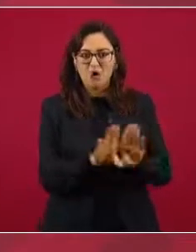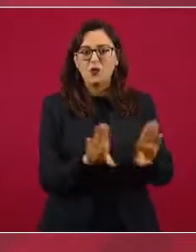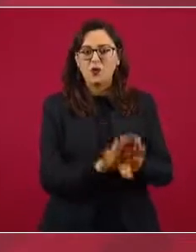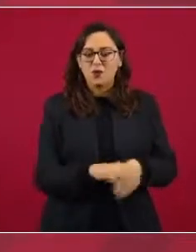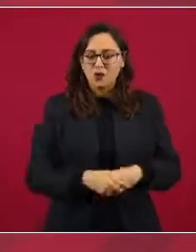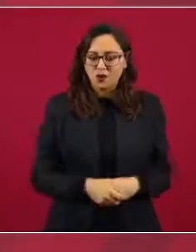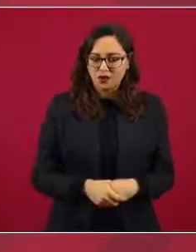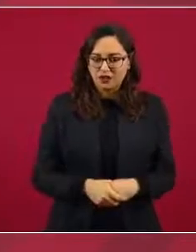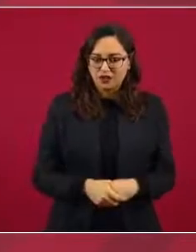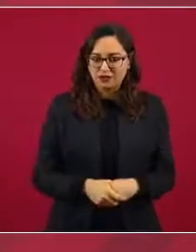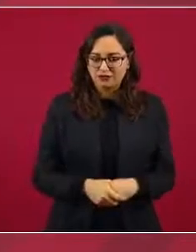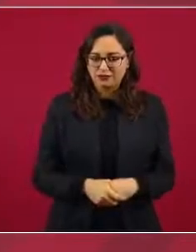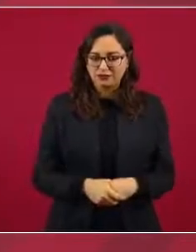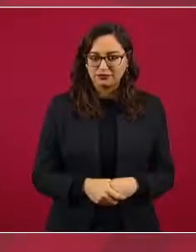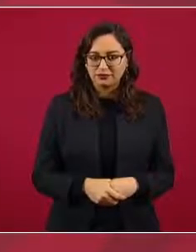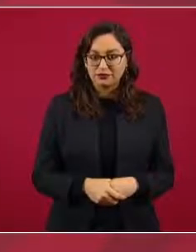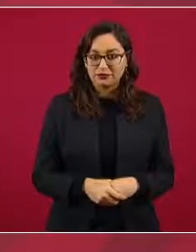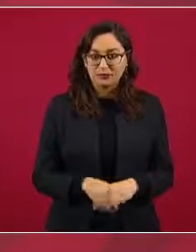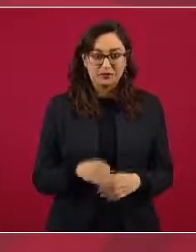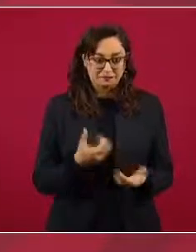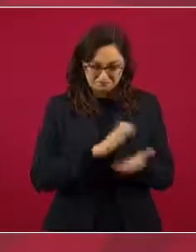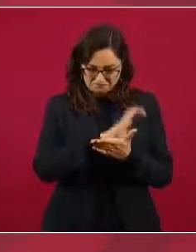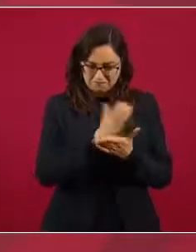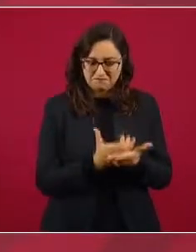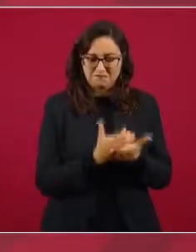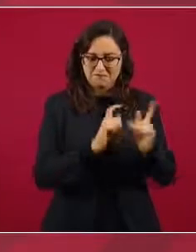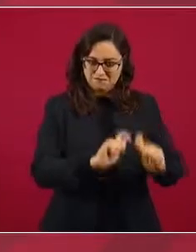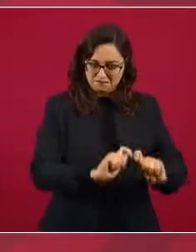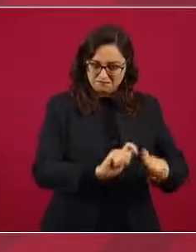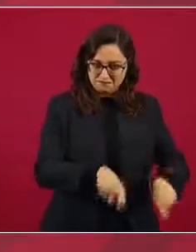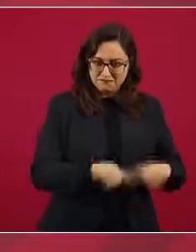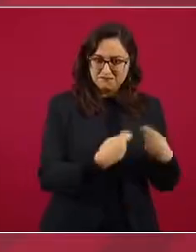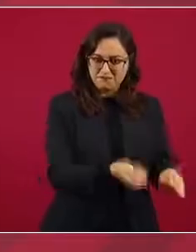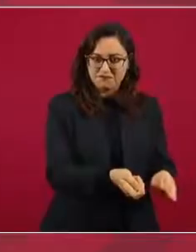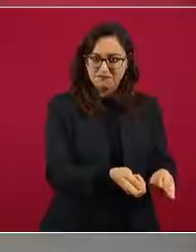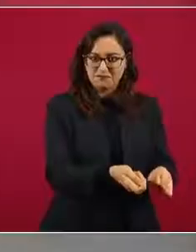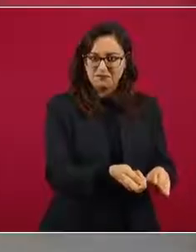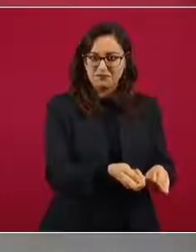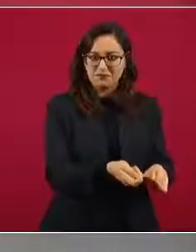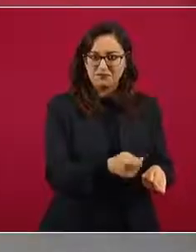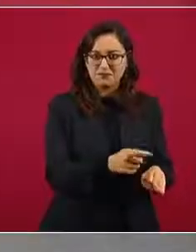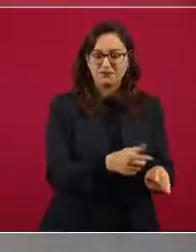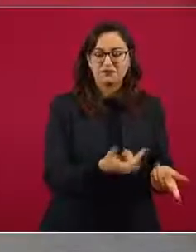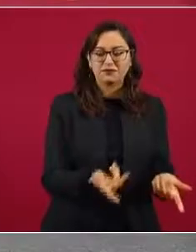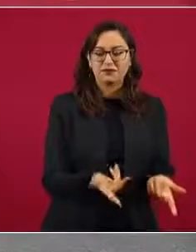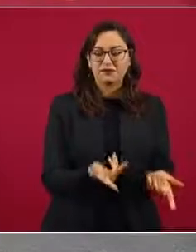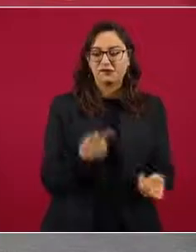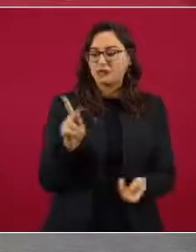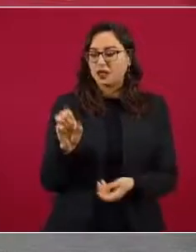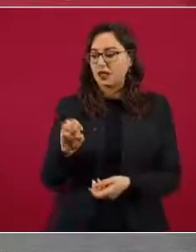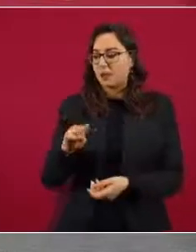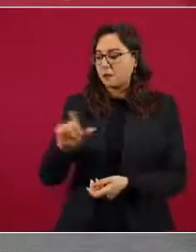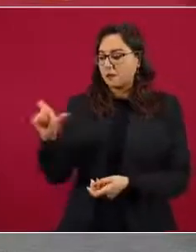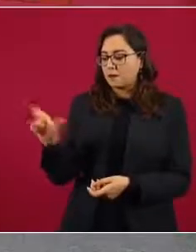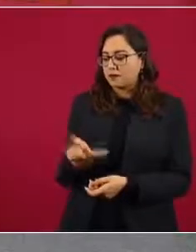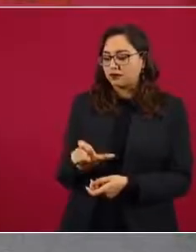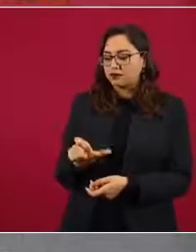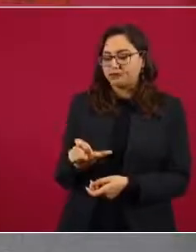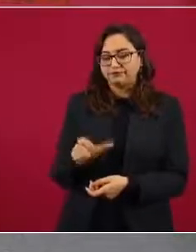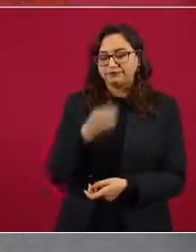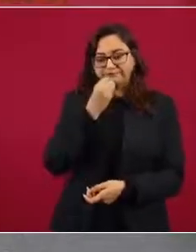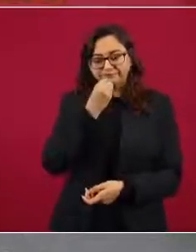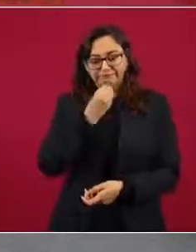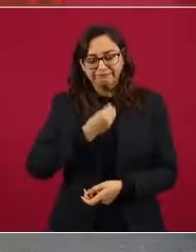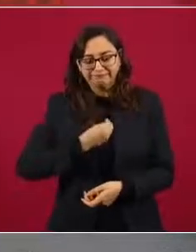El que le entrega un contrato a Odebrecht y Pemex se compromete a venderle el